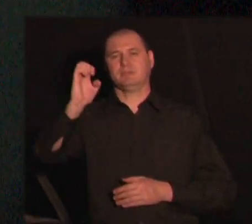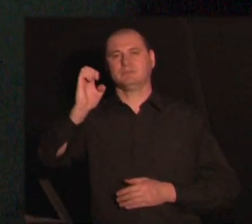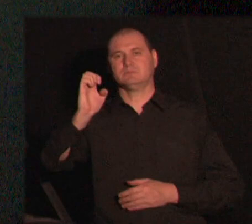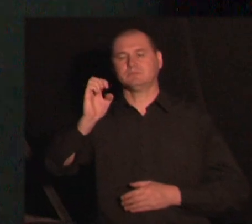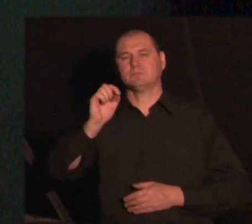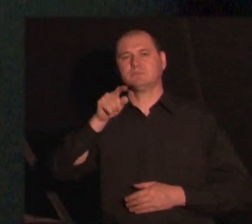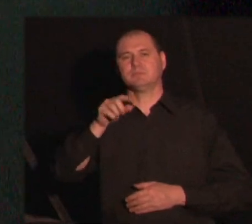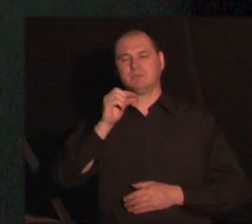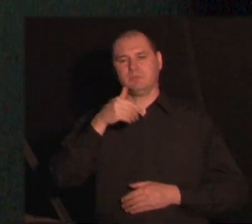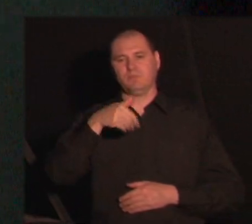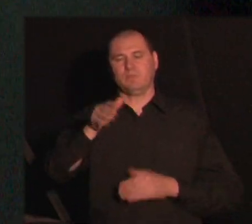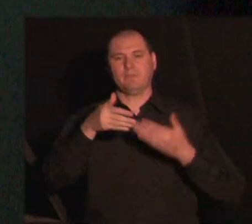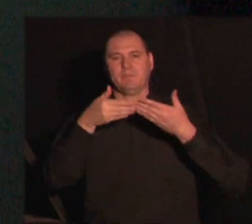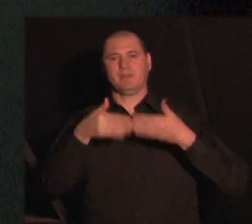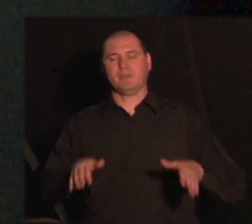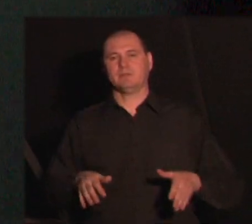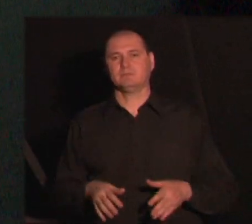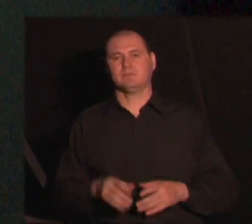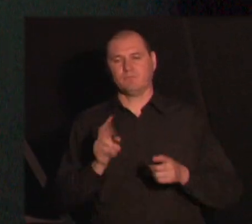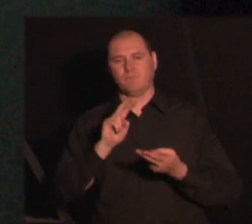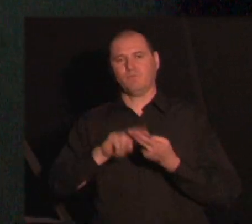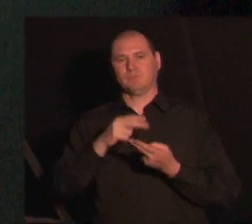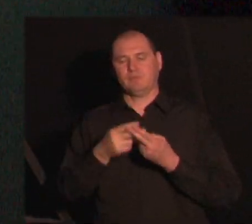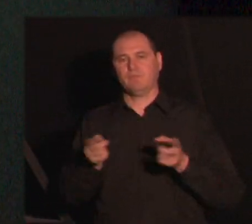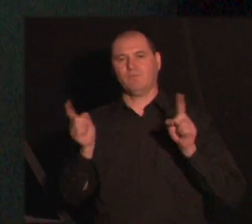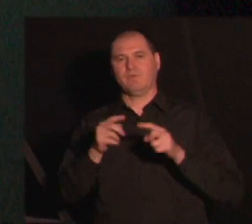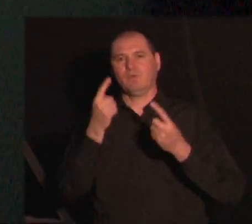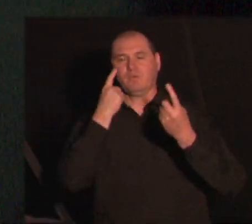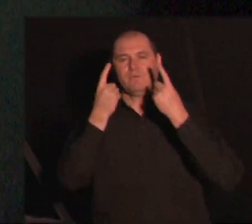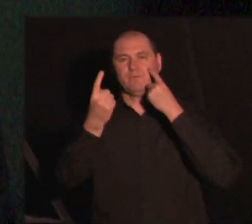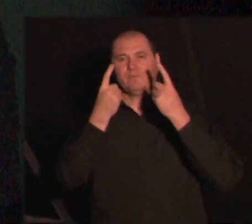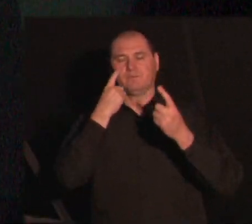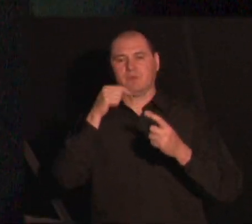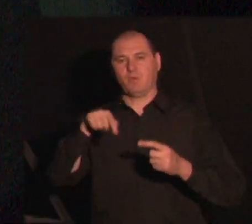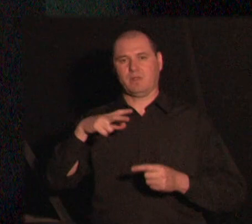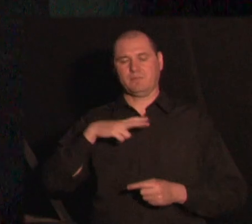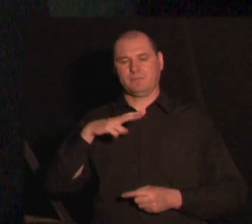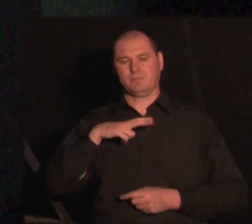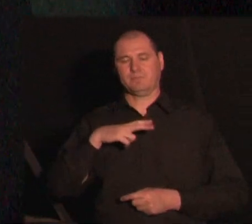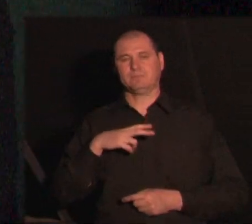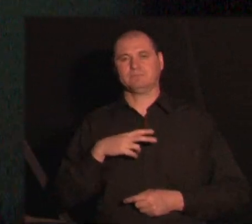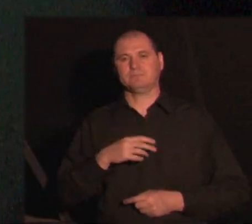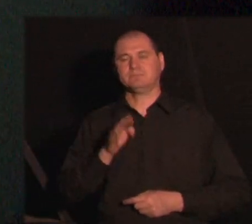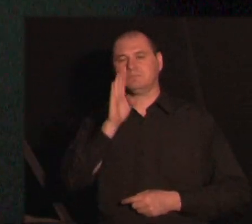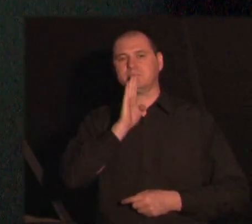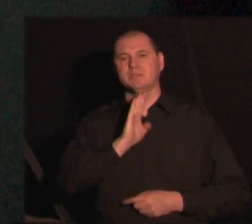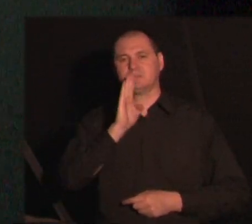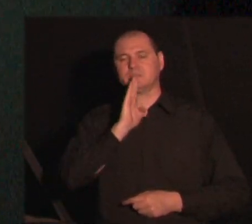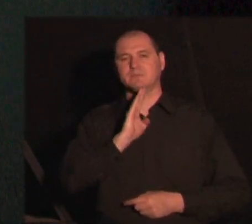de cuando estás a punto de perderla y vuelves a confiar. Habla de que tenemos que tener